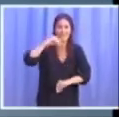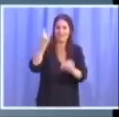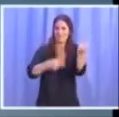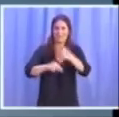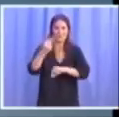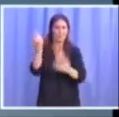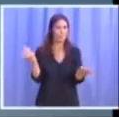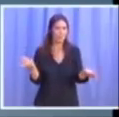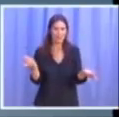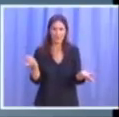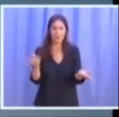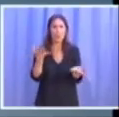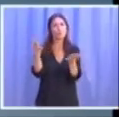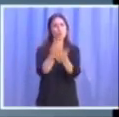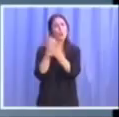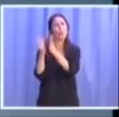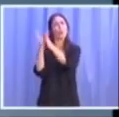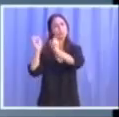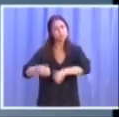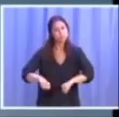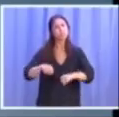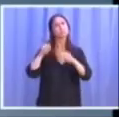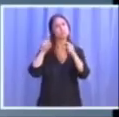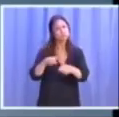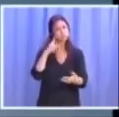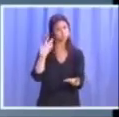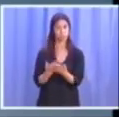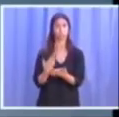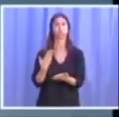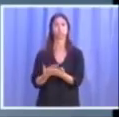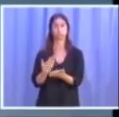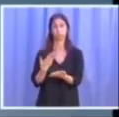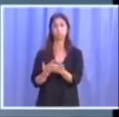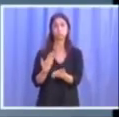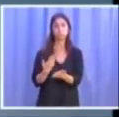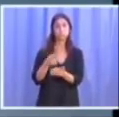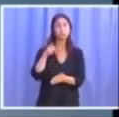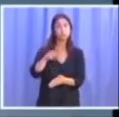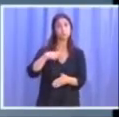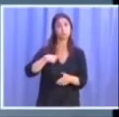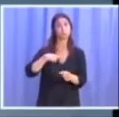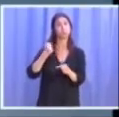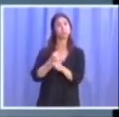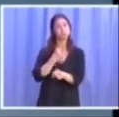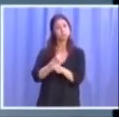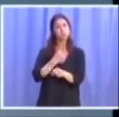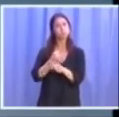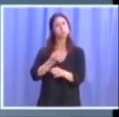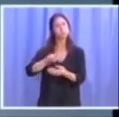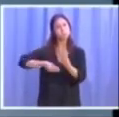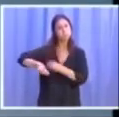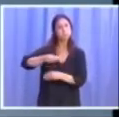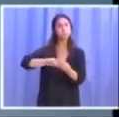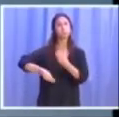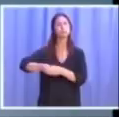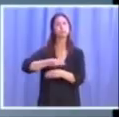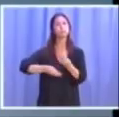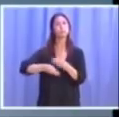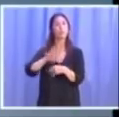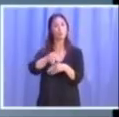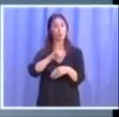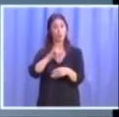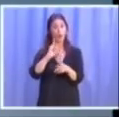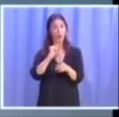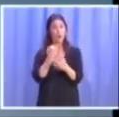cuestión. Nos pusimos todos de acuerdo, ahí está la prueba de que cuando se trabaja y se está por la labor, ustedes obtienen el apoyo,